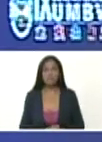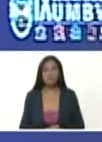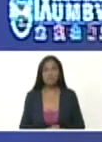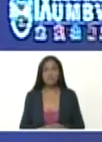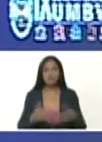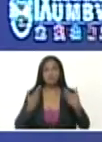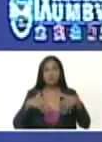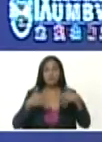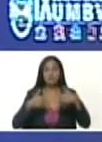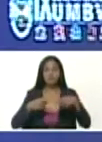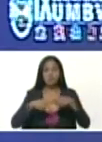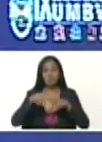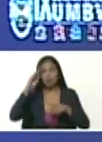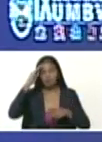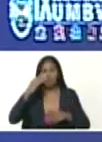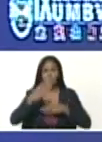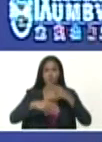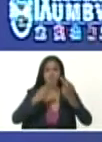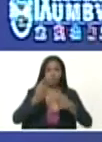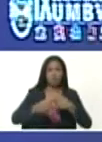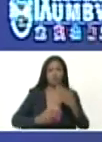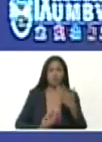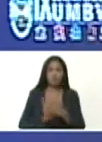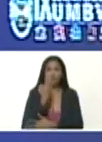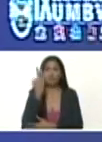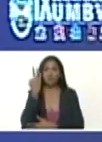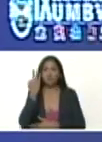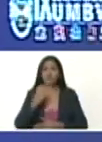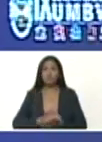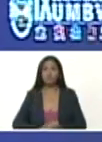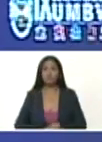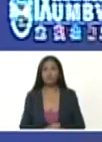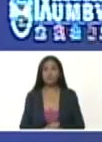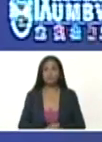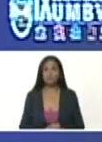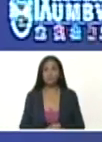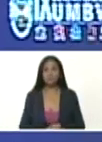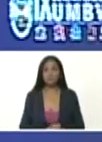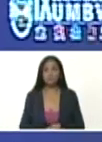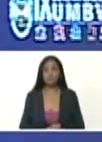Ejército en proceso de fundación.